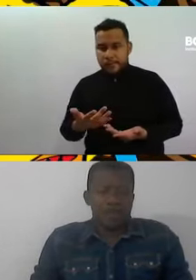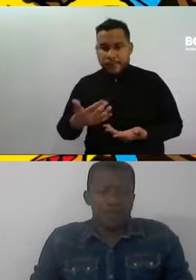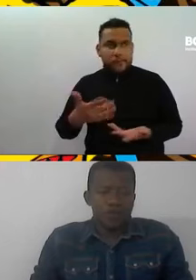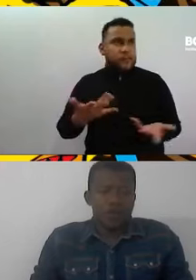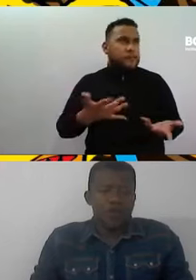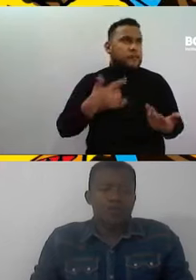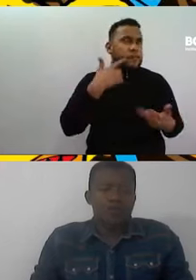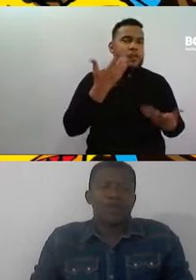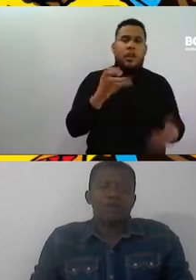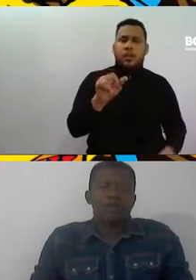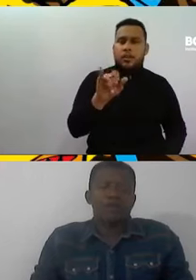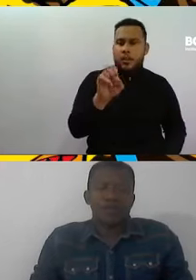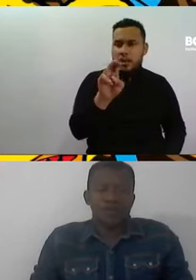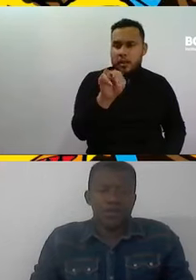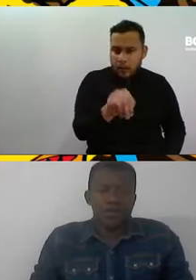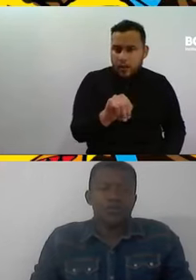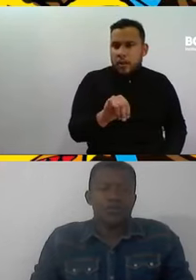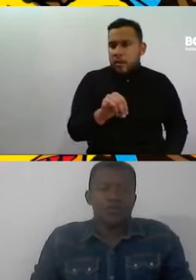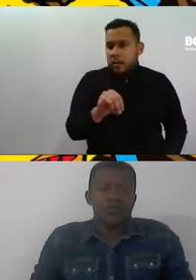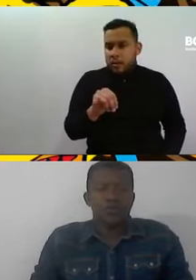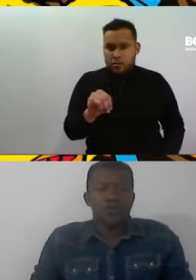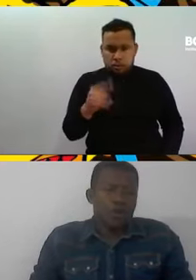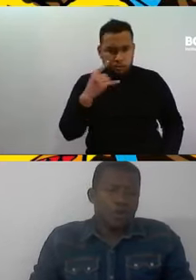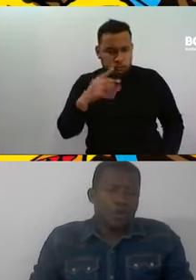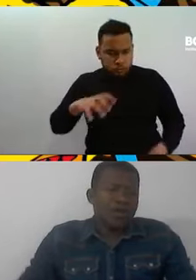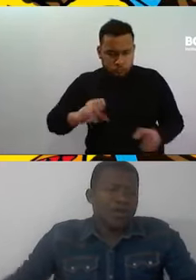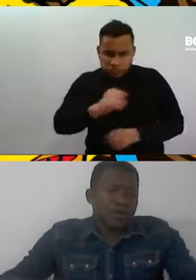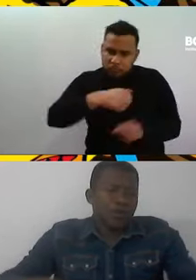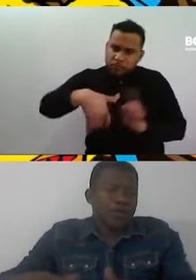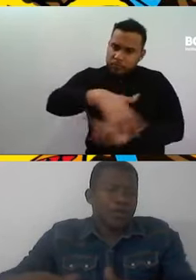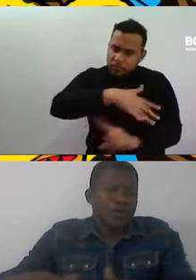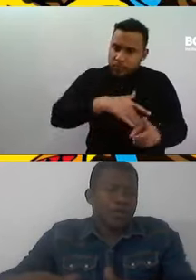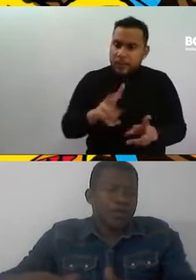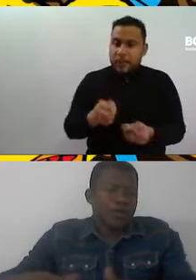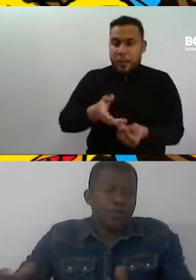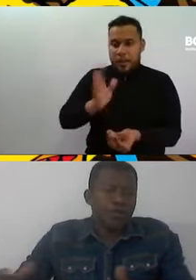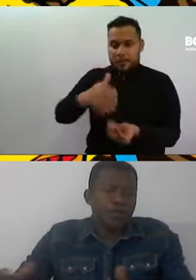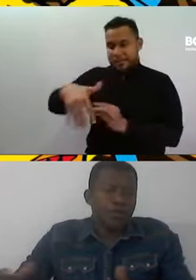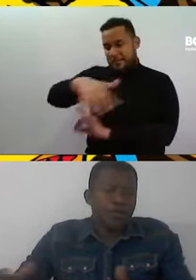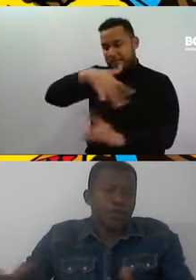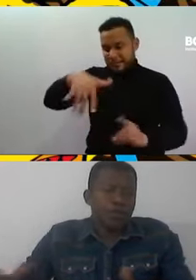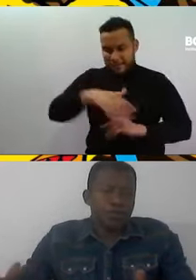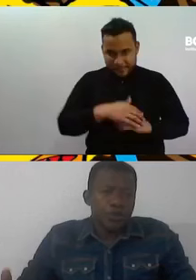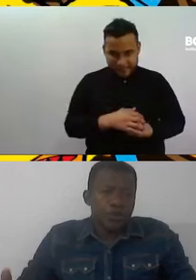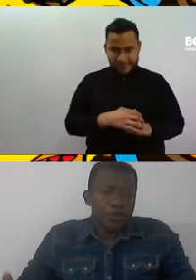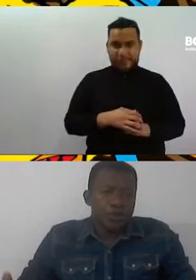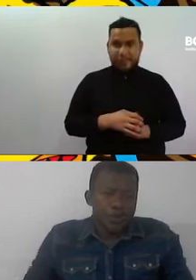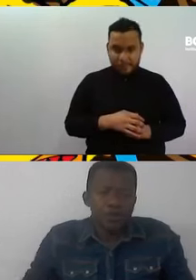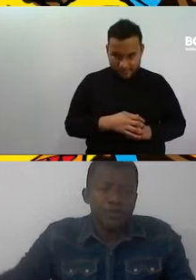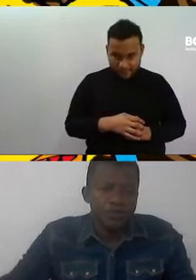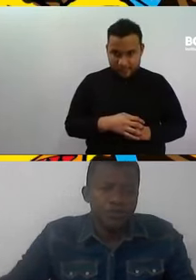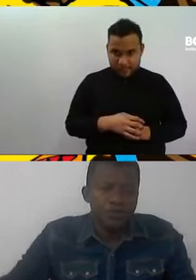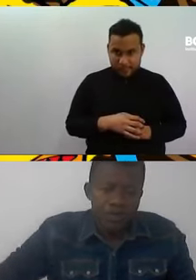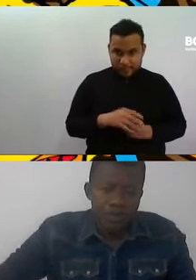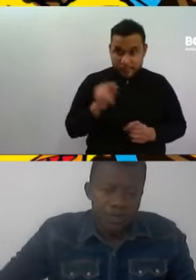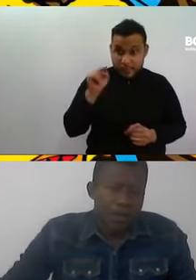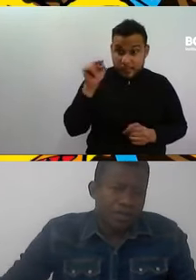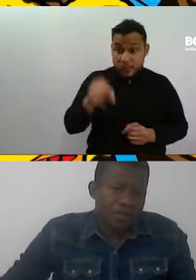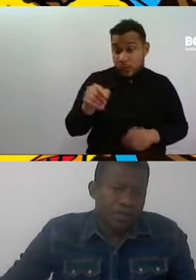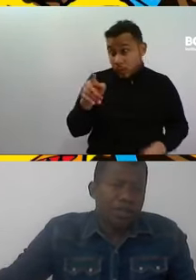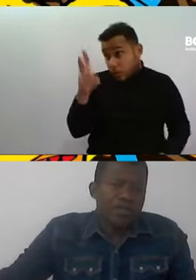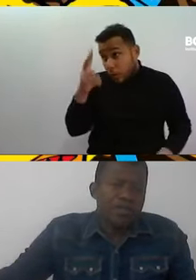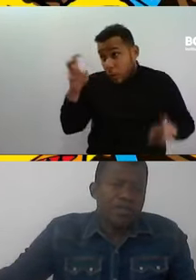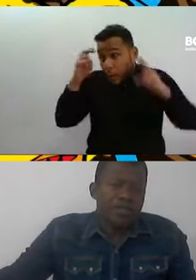casiani. Entonces hay un abordaje mágico religioso. Lo que hago es recoger como todo ese gran